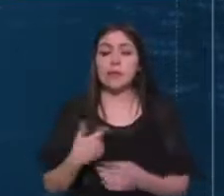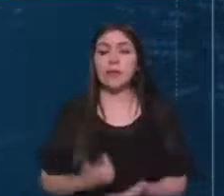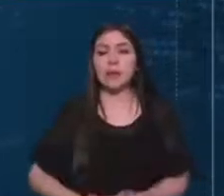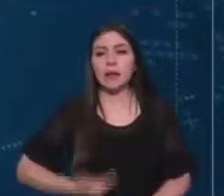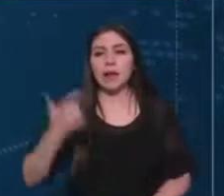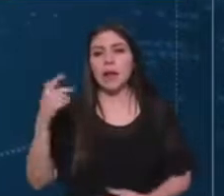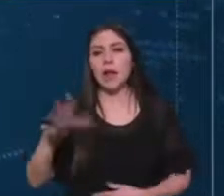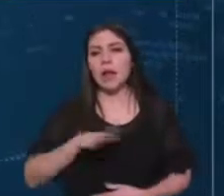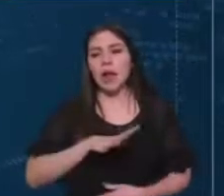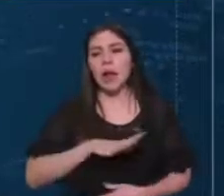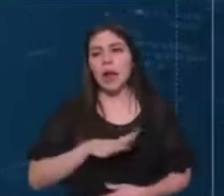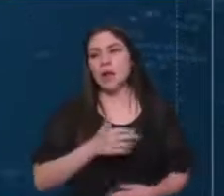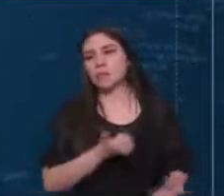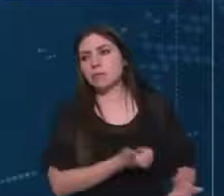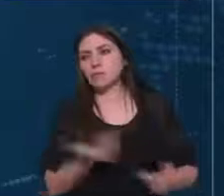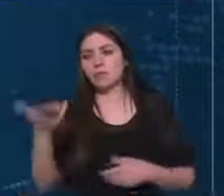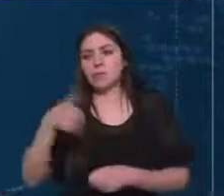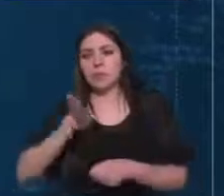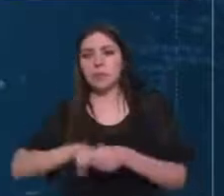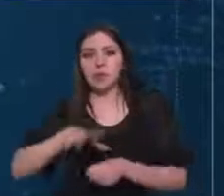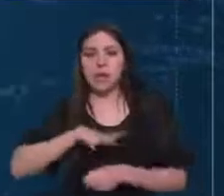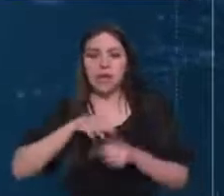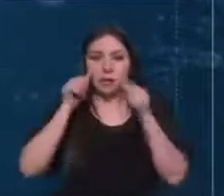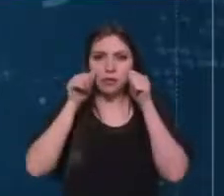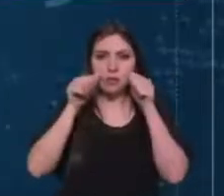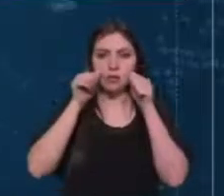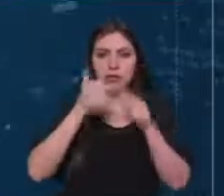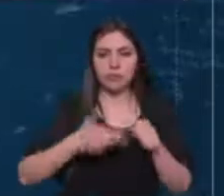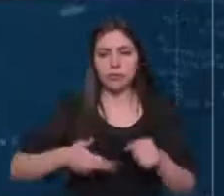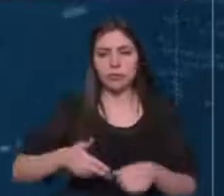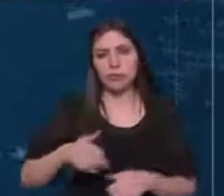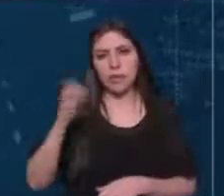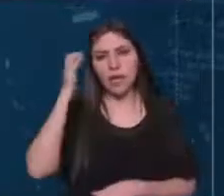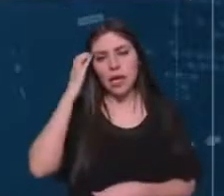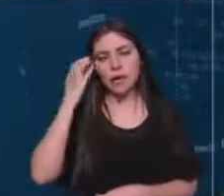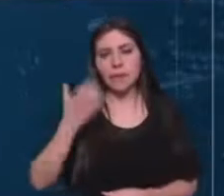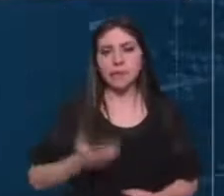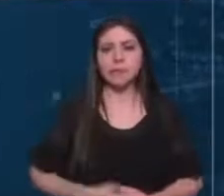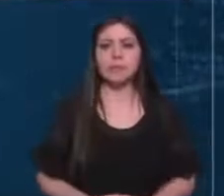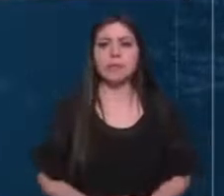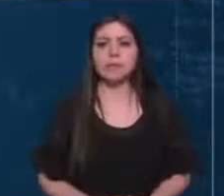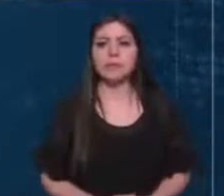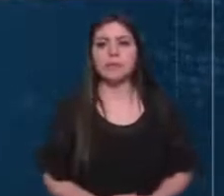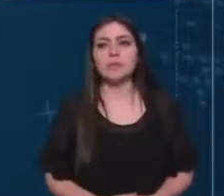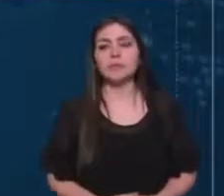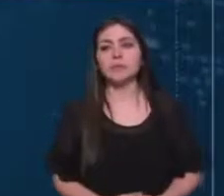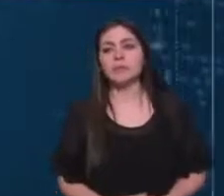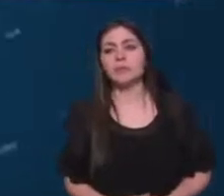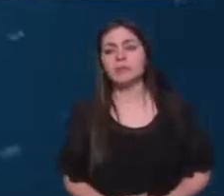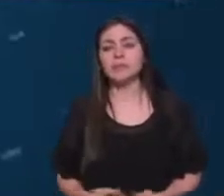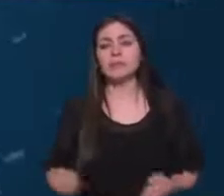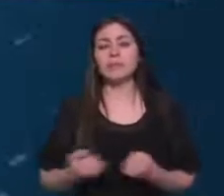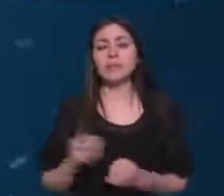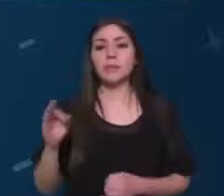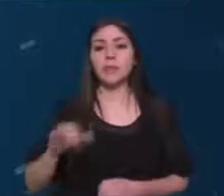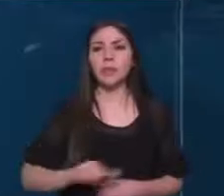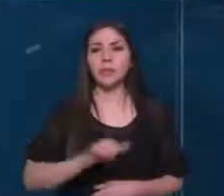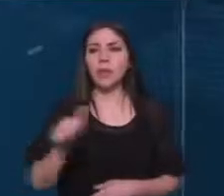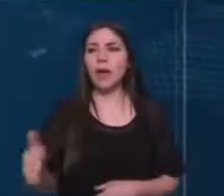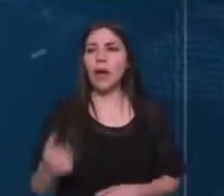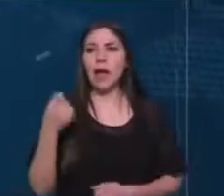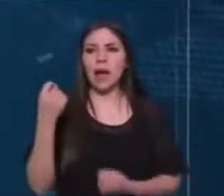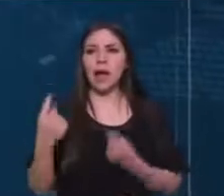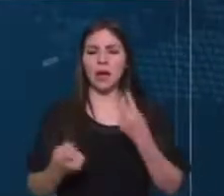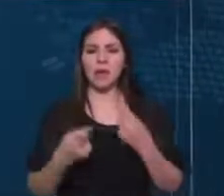tengan la atención, ¿no? Mario, y otro aspecto también es la resistencia que podrían mostrar